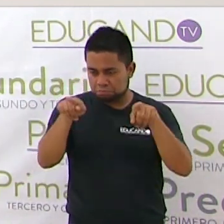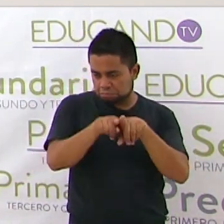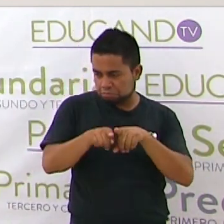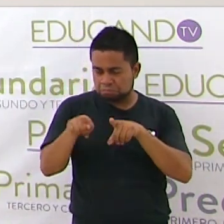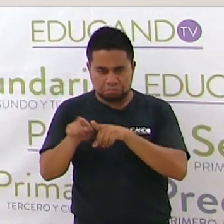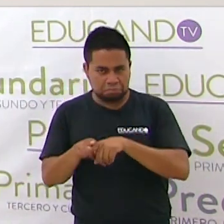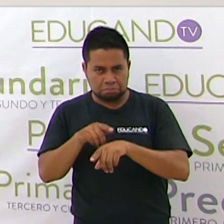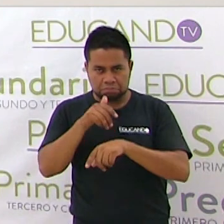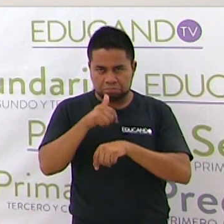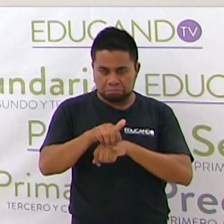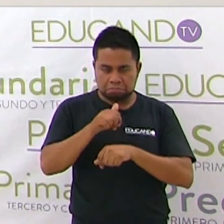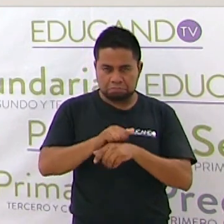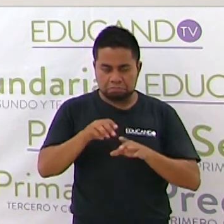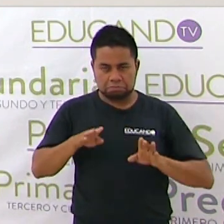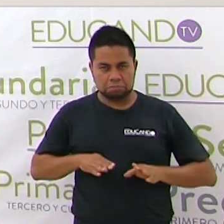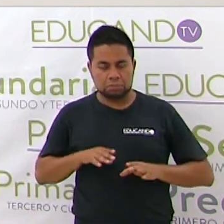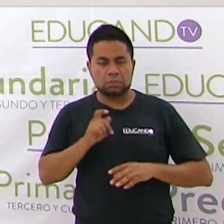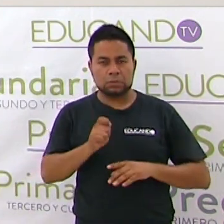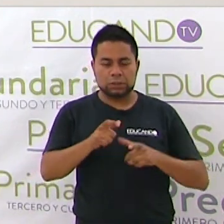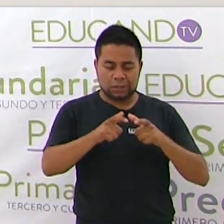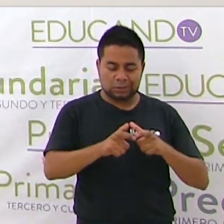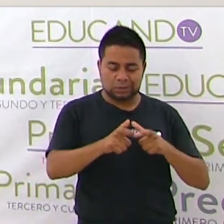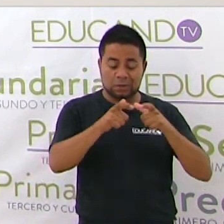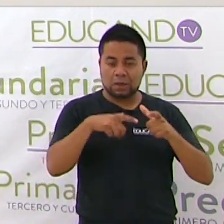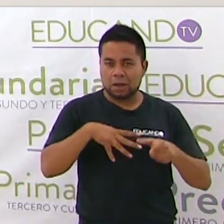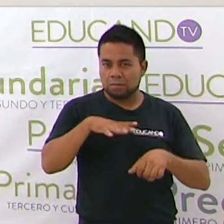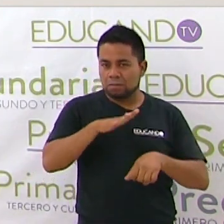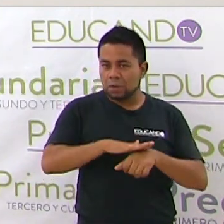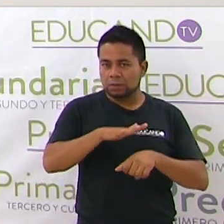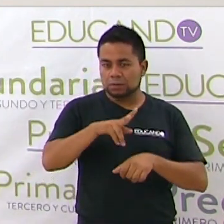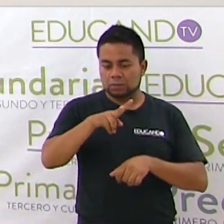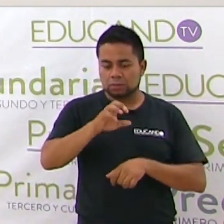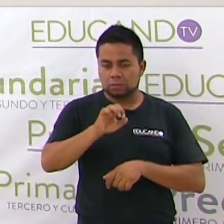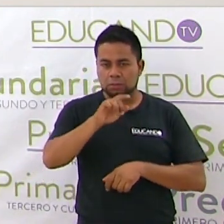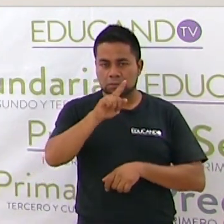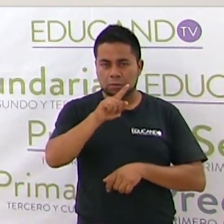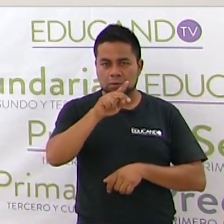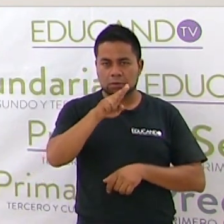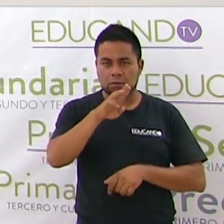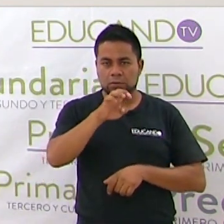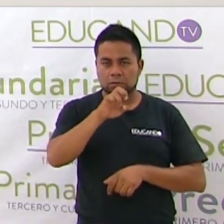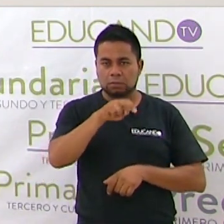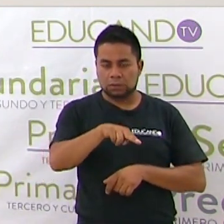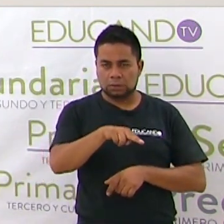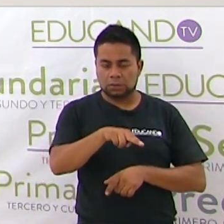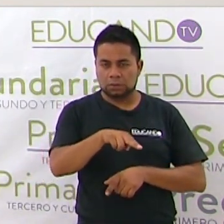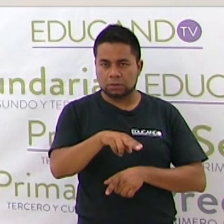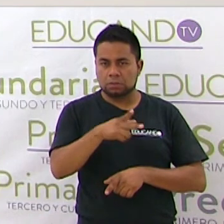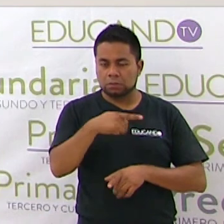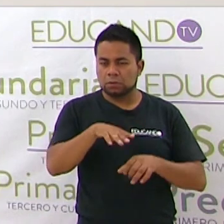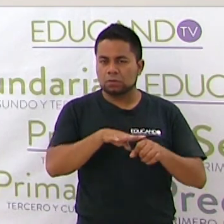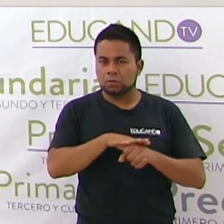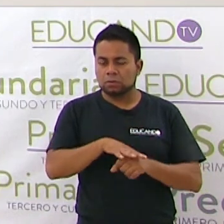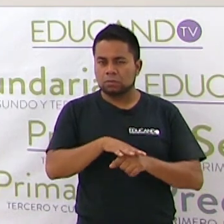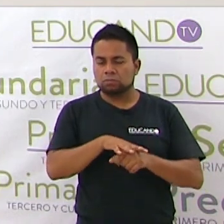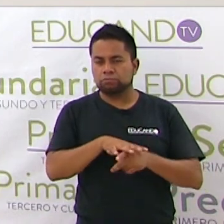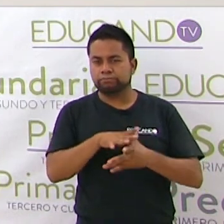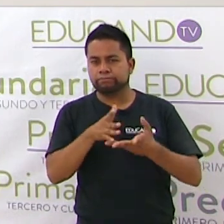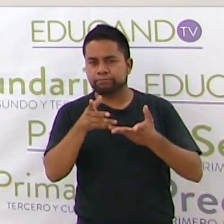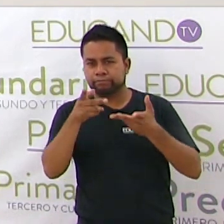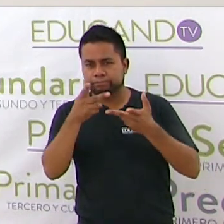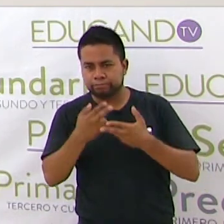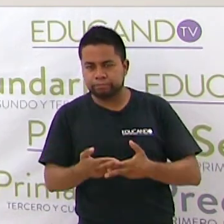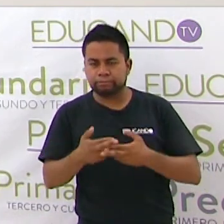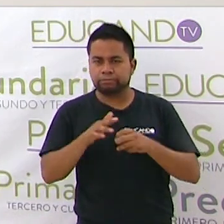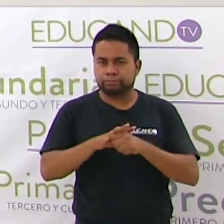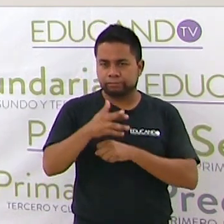dimensiones, el cilindro tiene un mayor volumen. Pero entonces, ¿cuál es esa proporción? ¿Cuál es esa